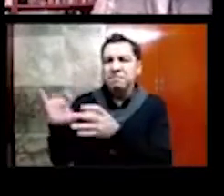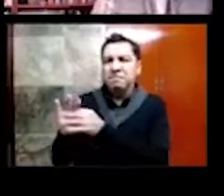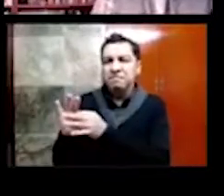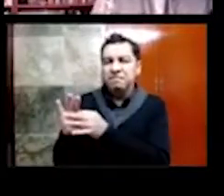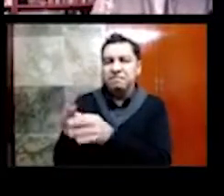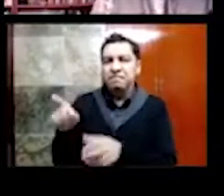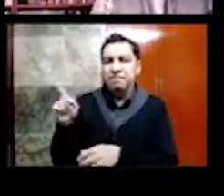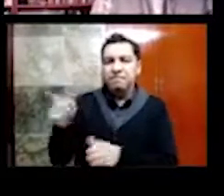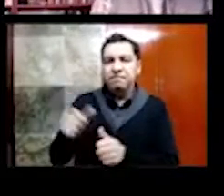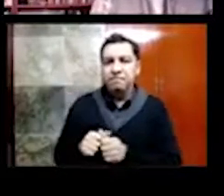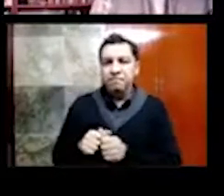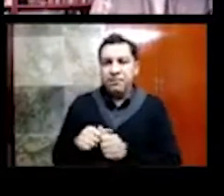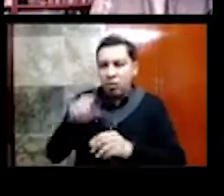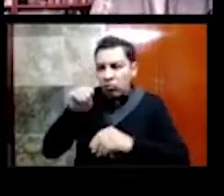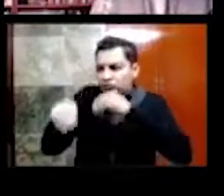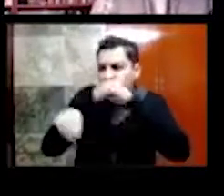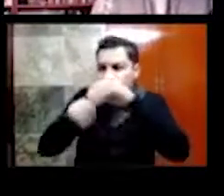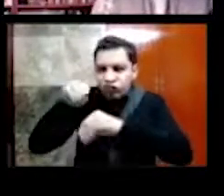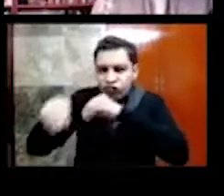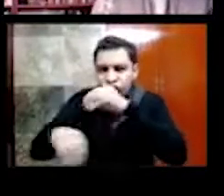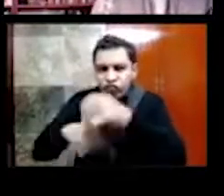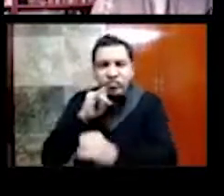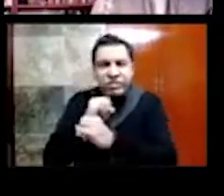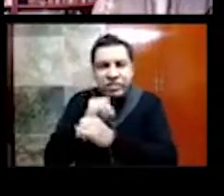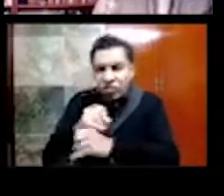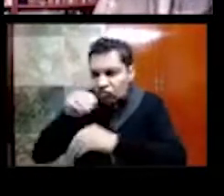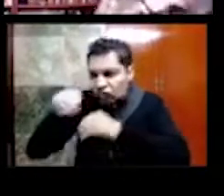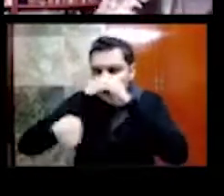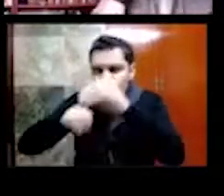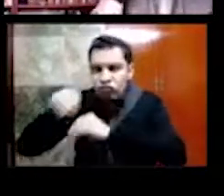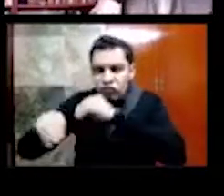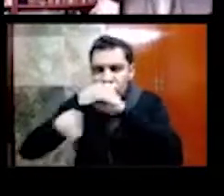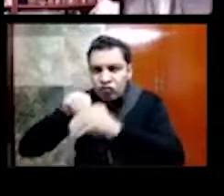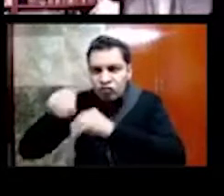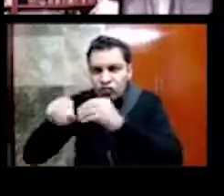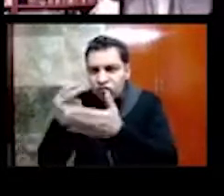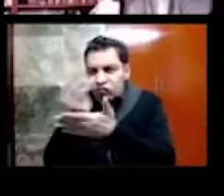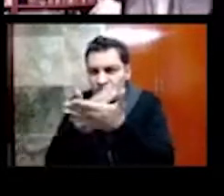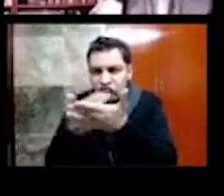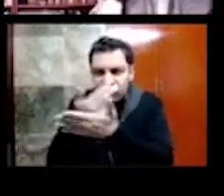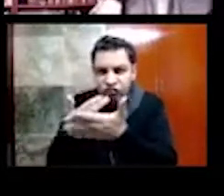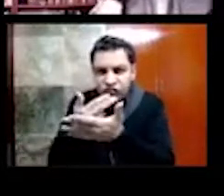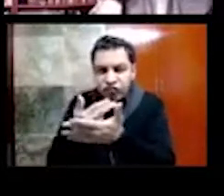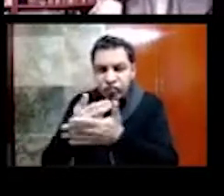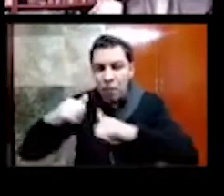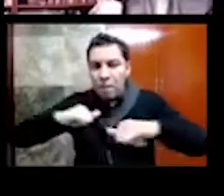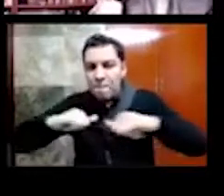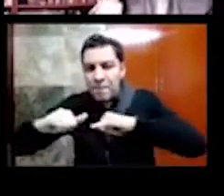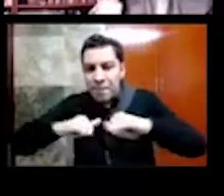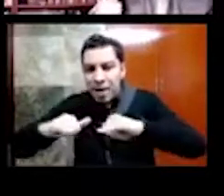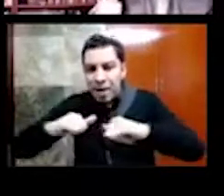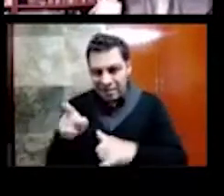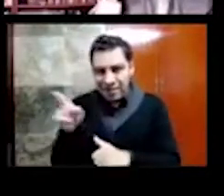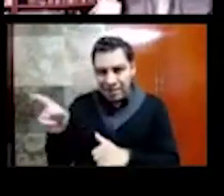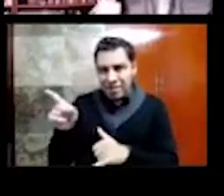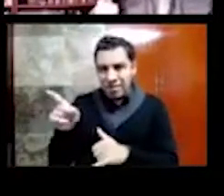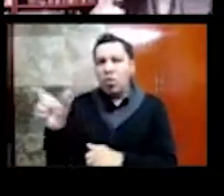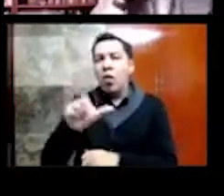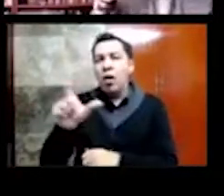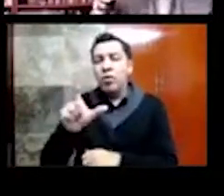restitución fotogramétrica de una imagen satelital publicada en el 98 con motivo